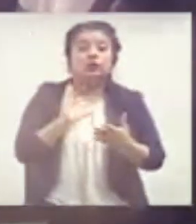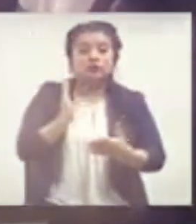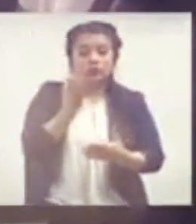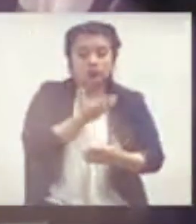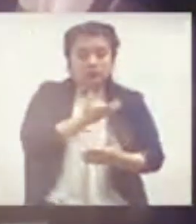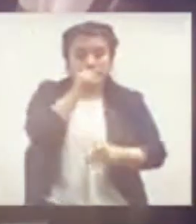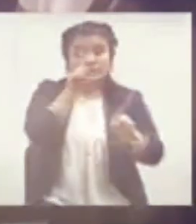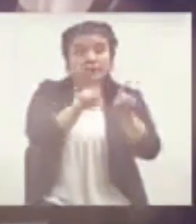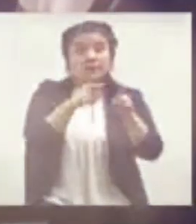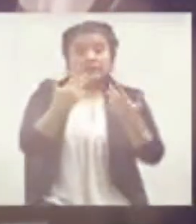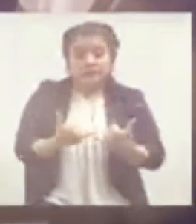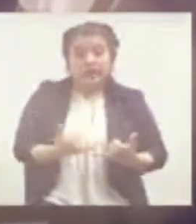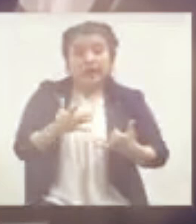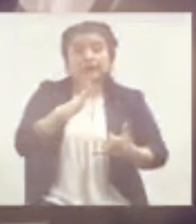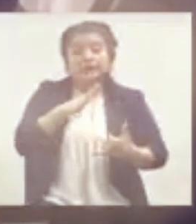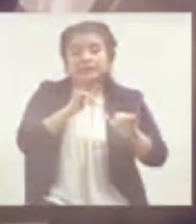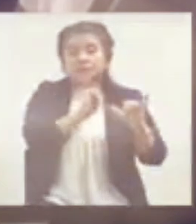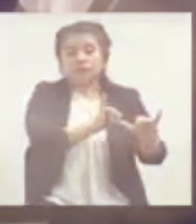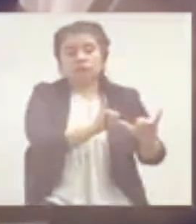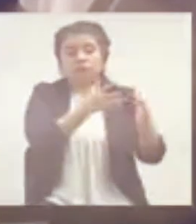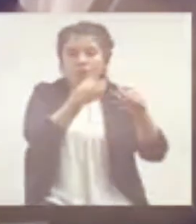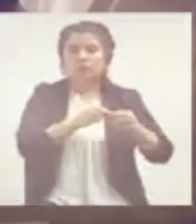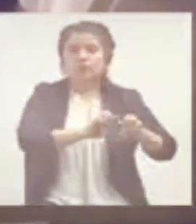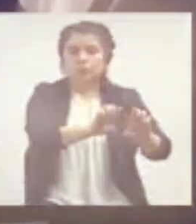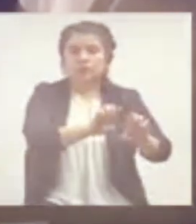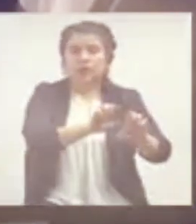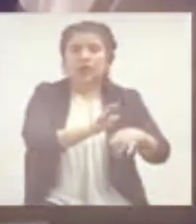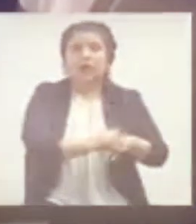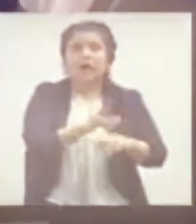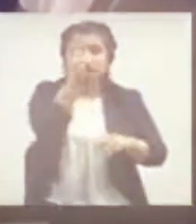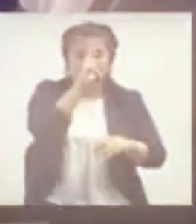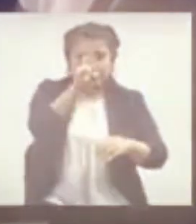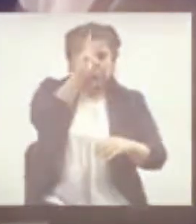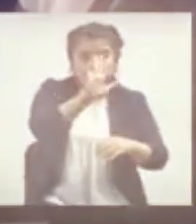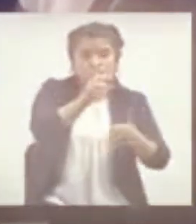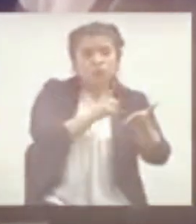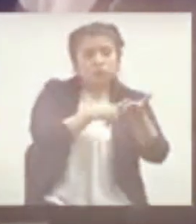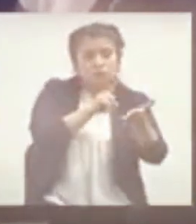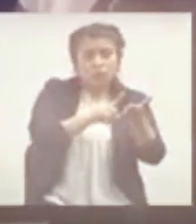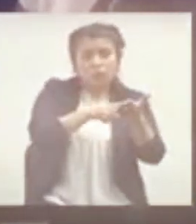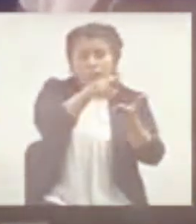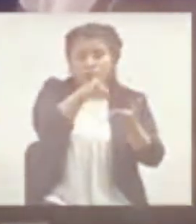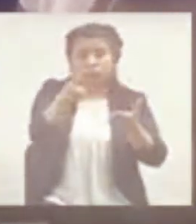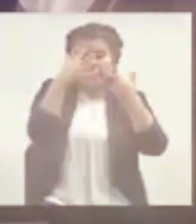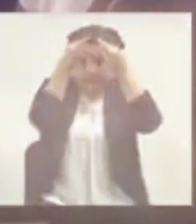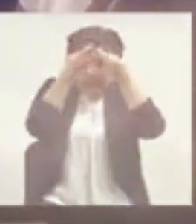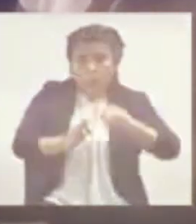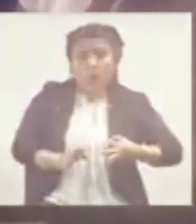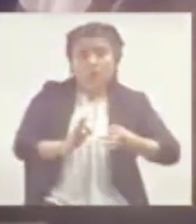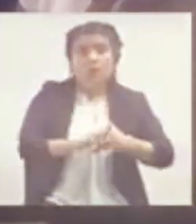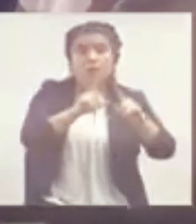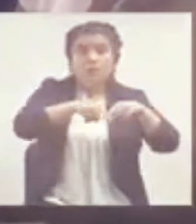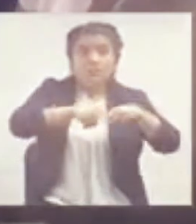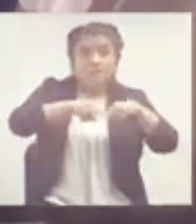está abierto en dirección legislativa la posibilidad de razonar el voto a aquellos diputados que así lo consideran en